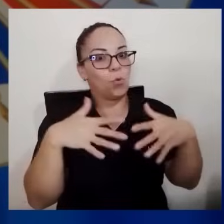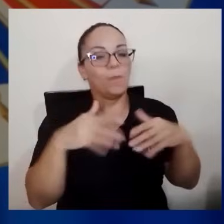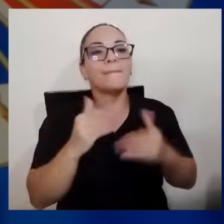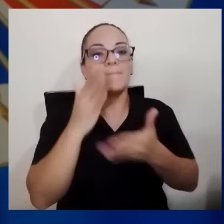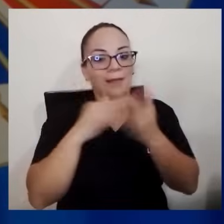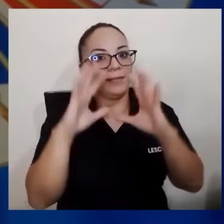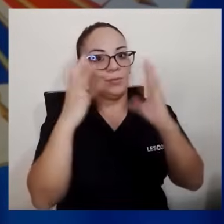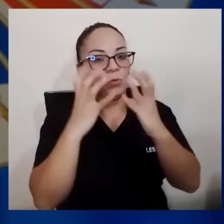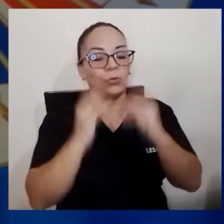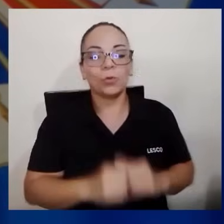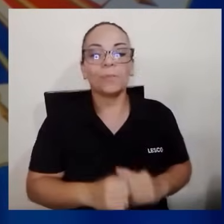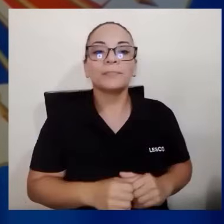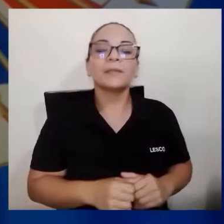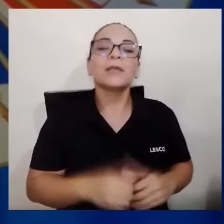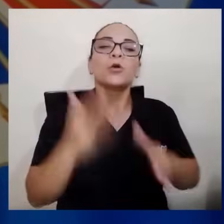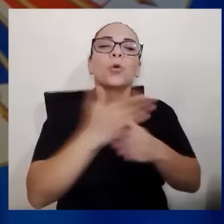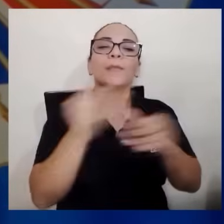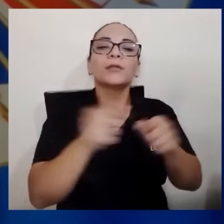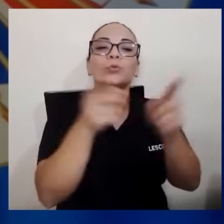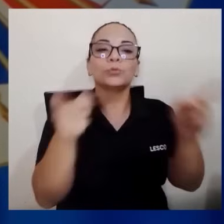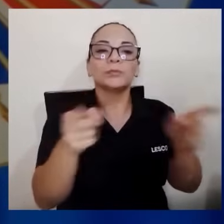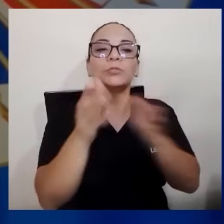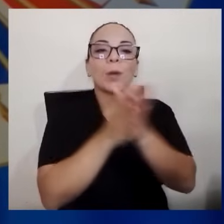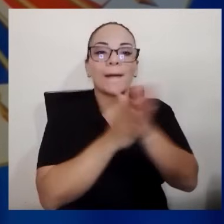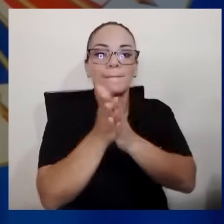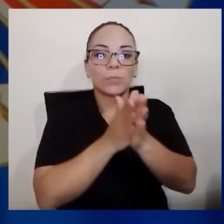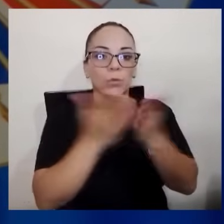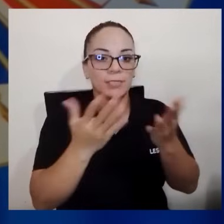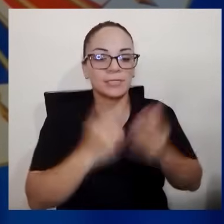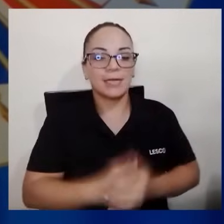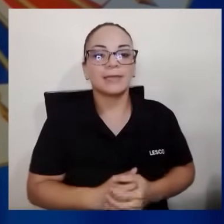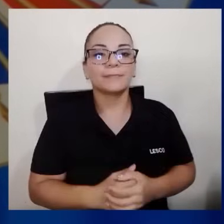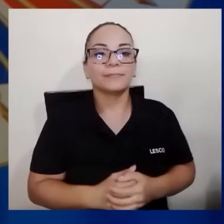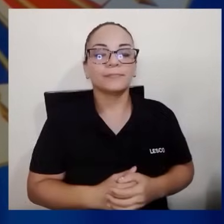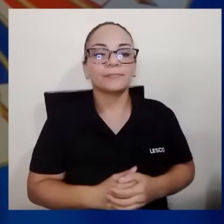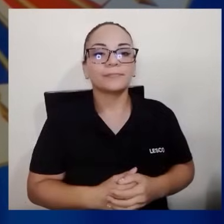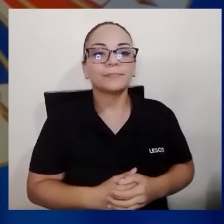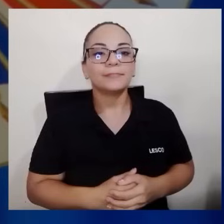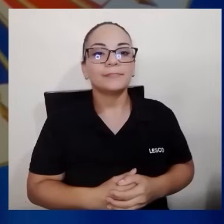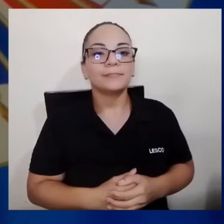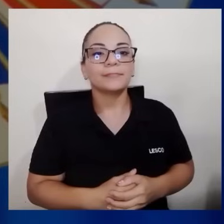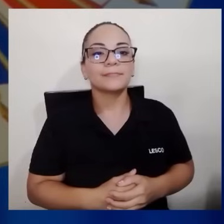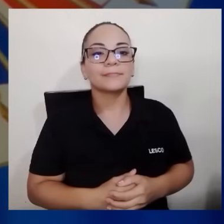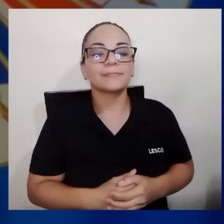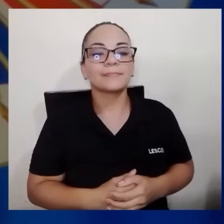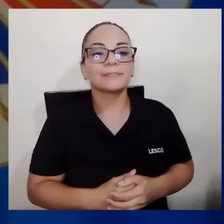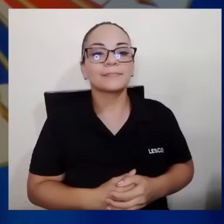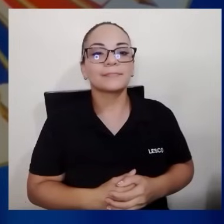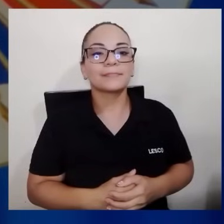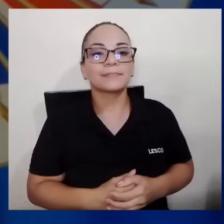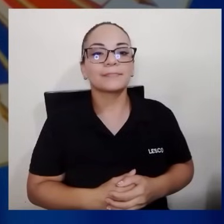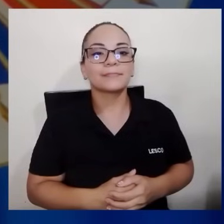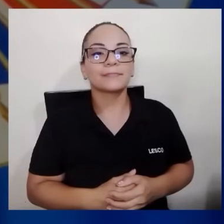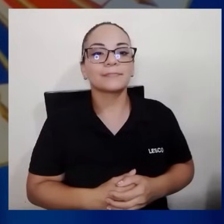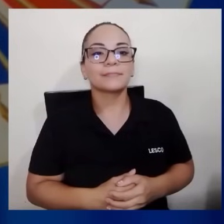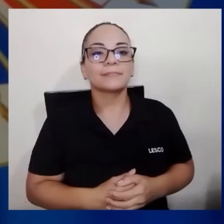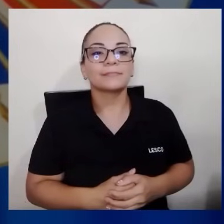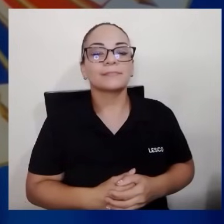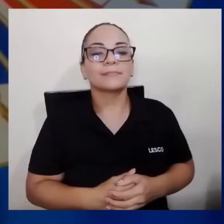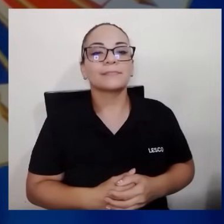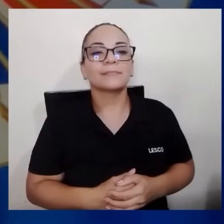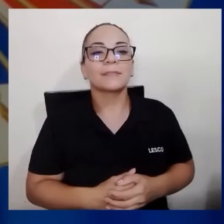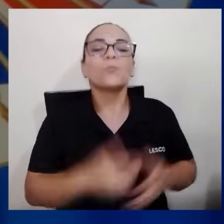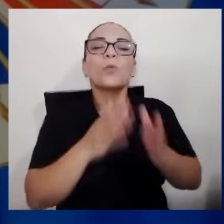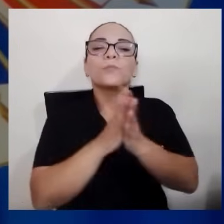ustedes voy a aprovechar algunas de la de las formas en que